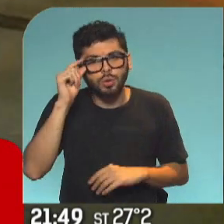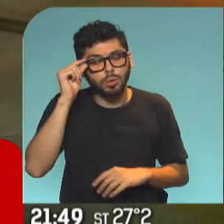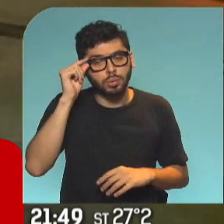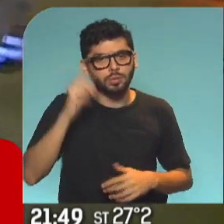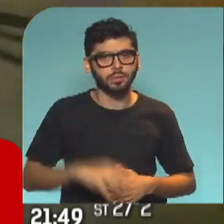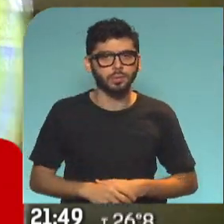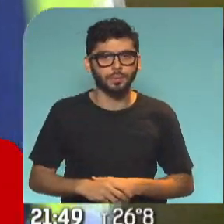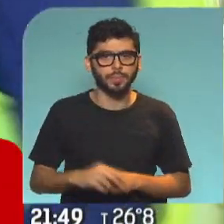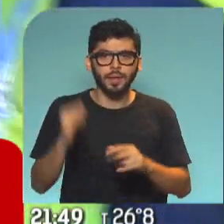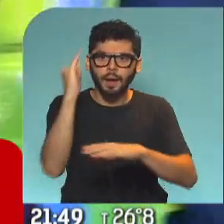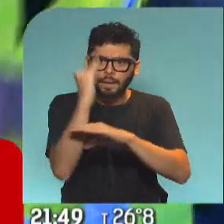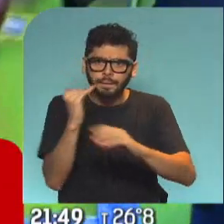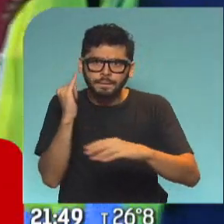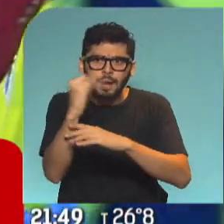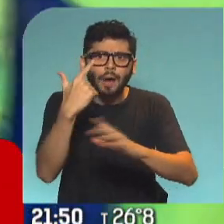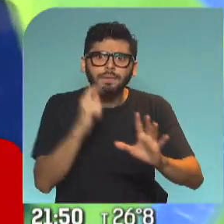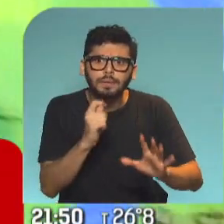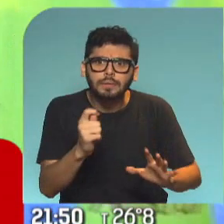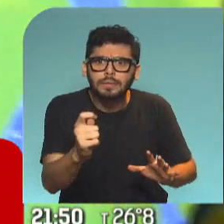Ando las cámaras cerca y los micrófonos cerca.